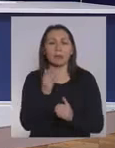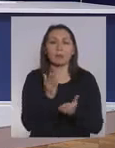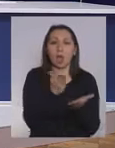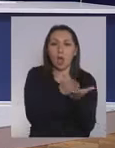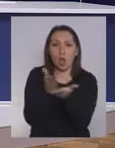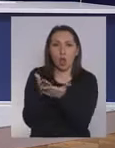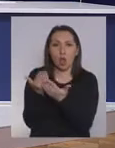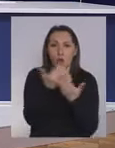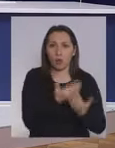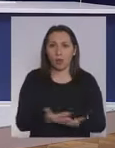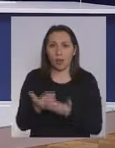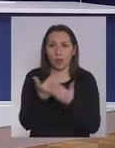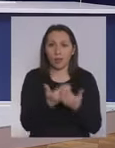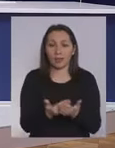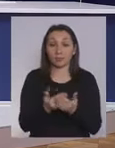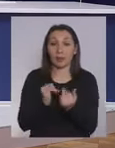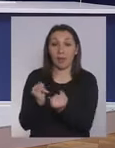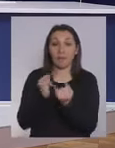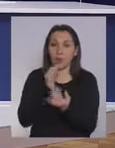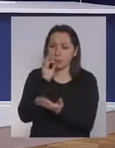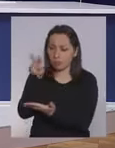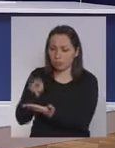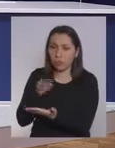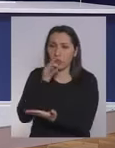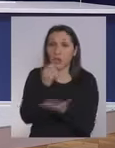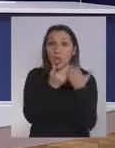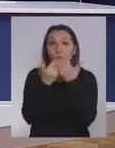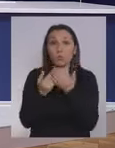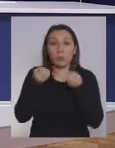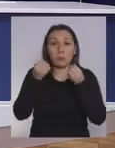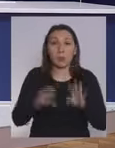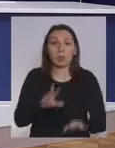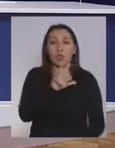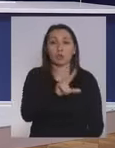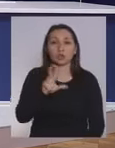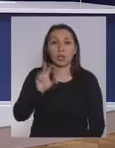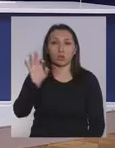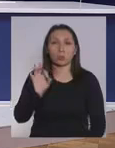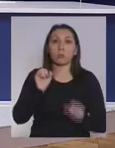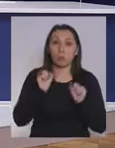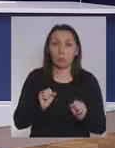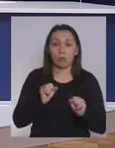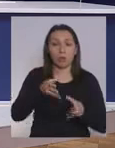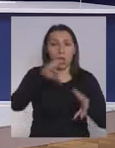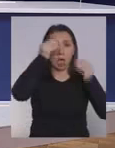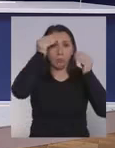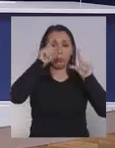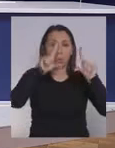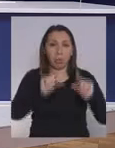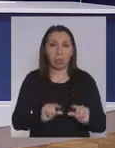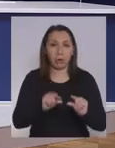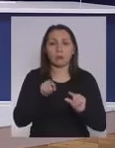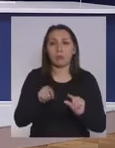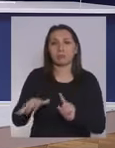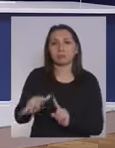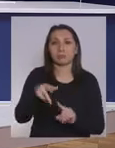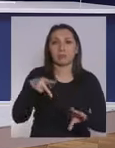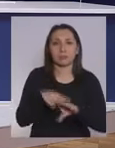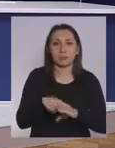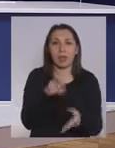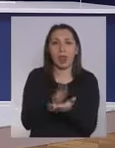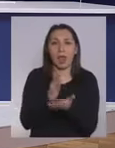escolaridad en el informe se dice que los alumnos perderán hasta un 88% de los aprendizajes en un escenario donde se interrumpan